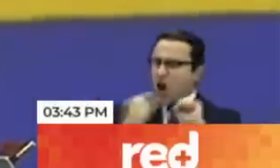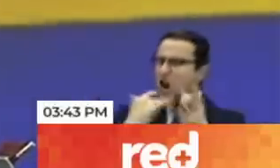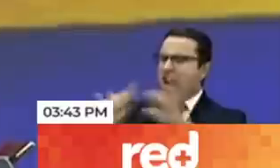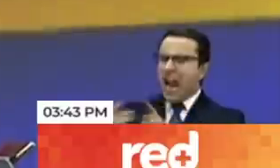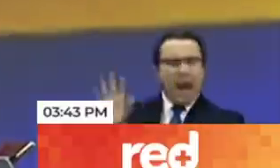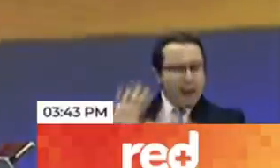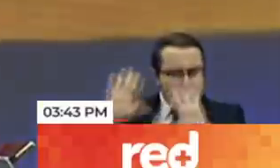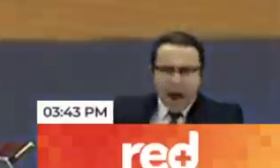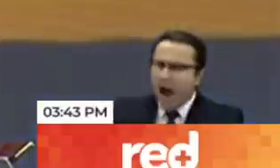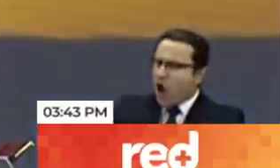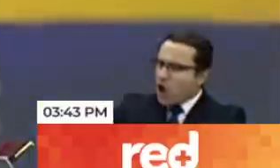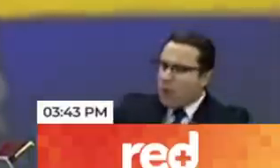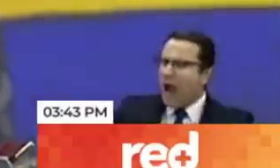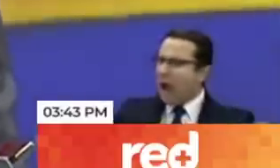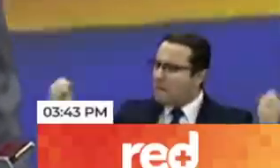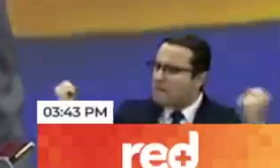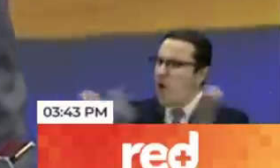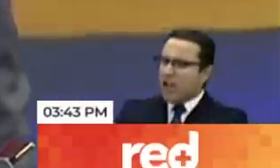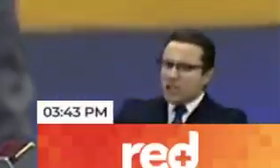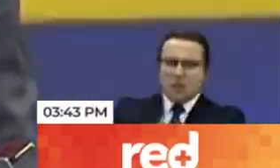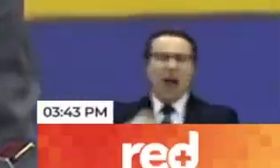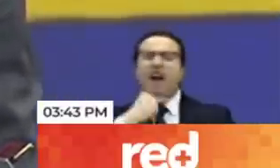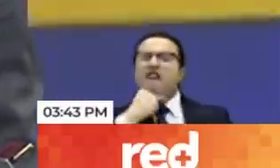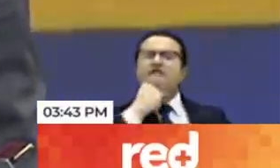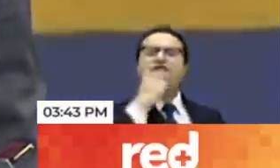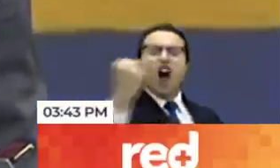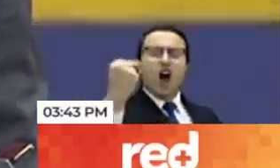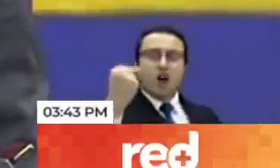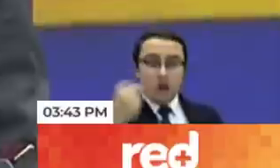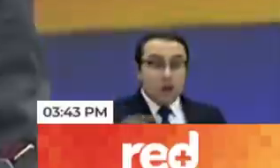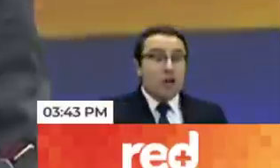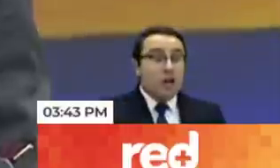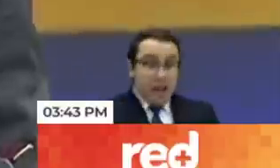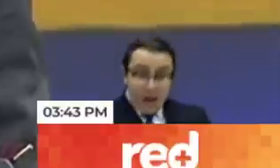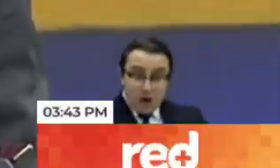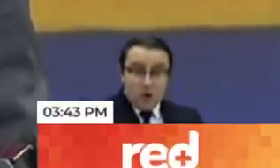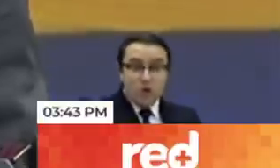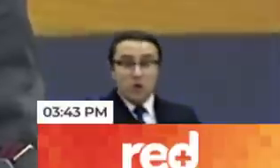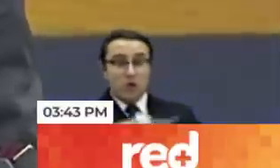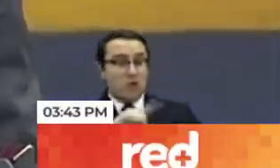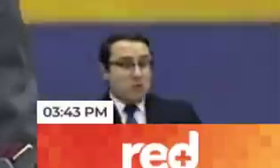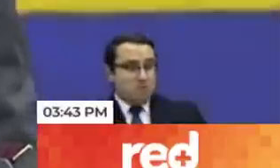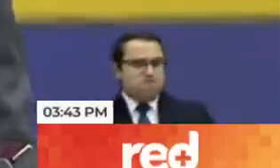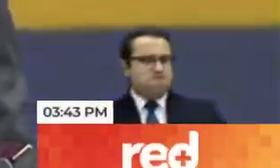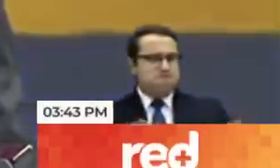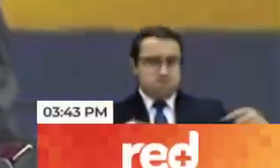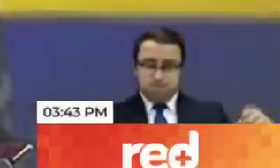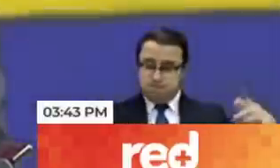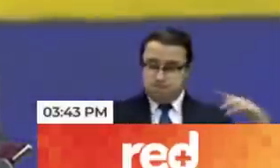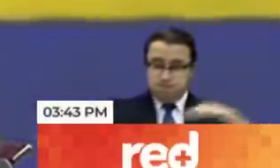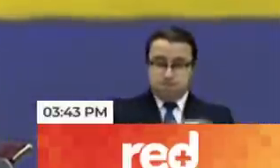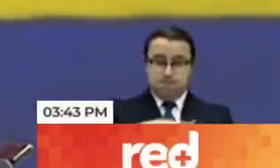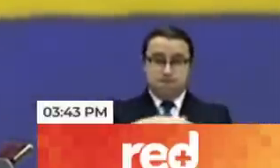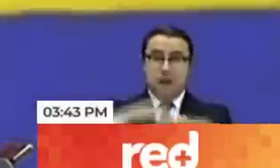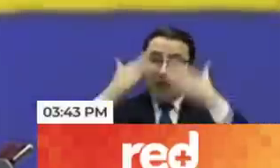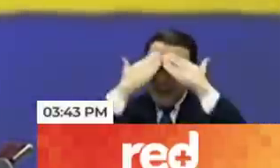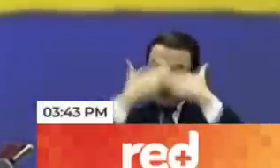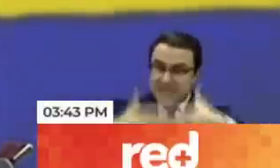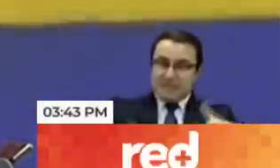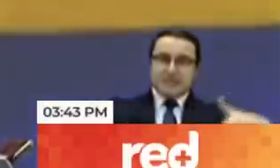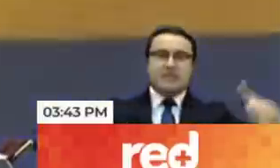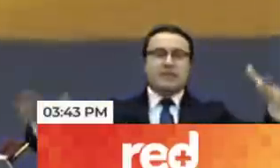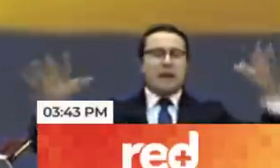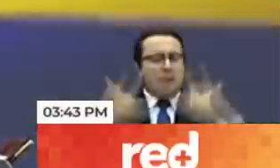matanza, la violencia, voces que sembraron en medio de la batalla de la humareda la democracia liberal. Es